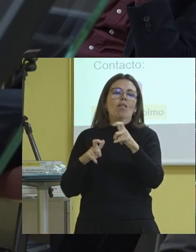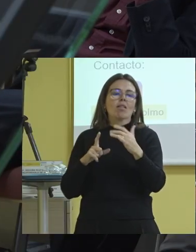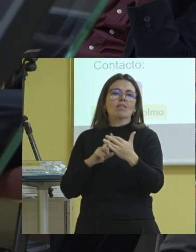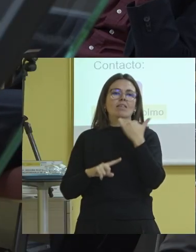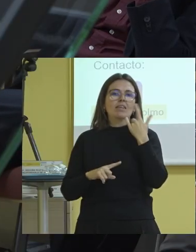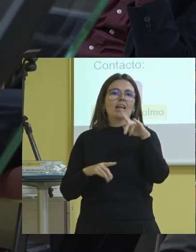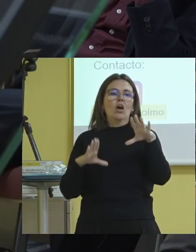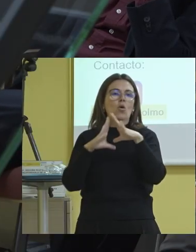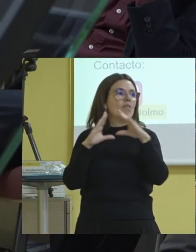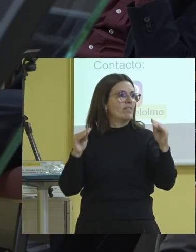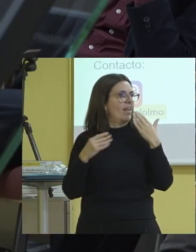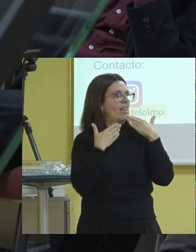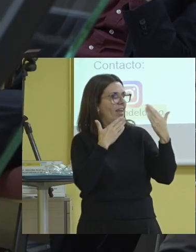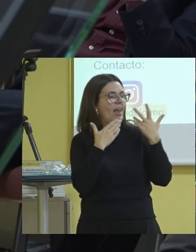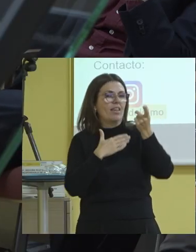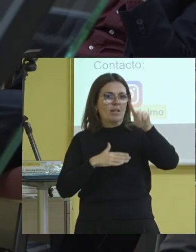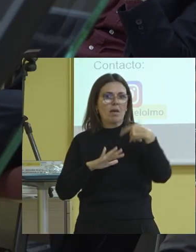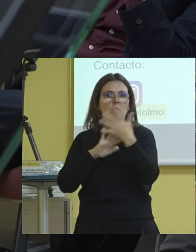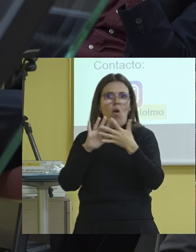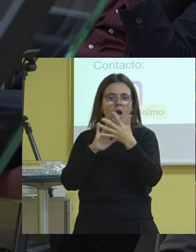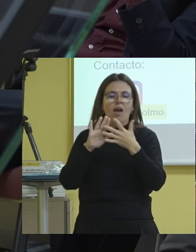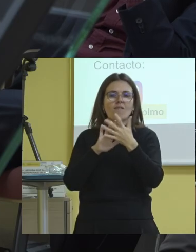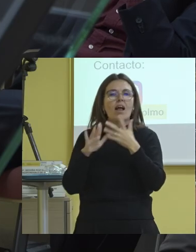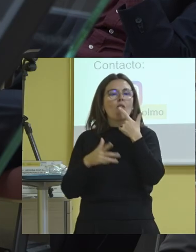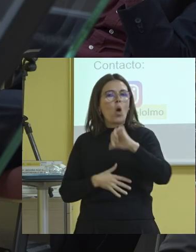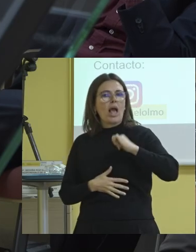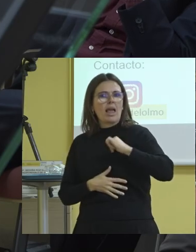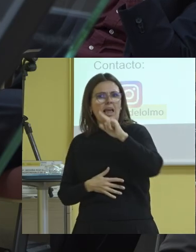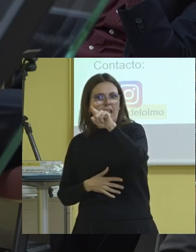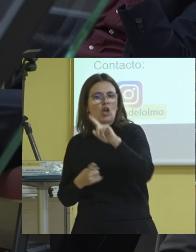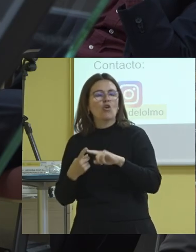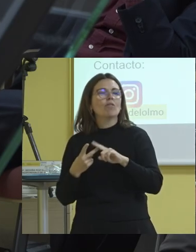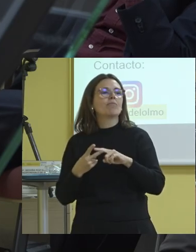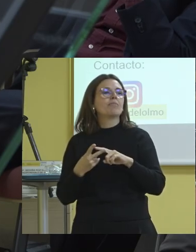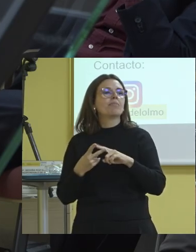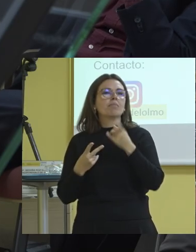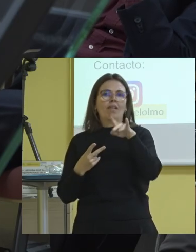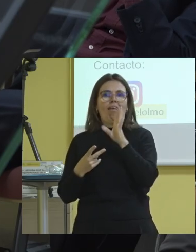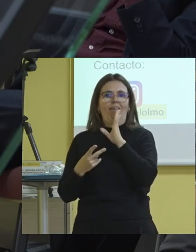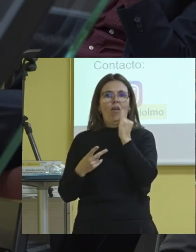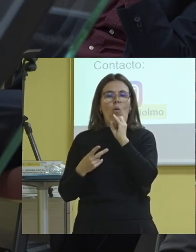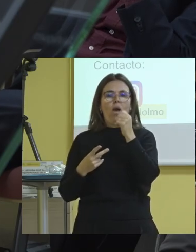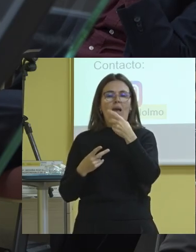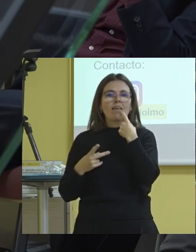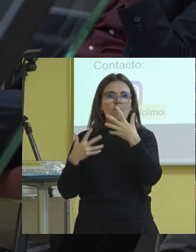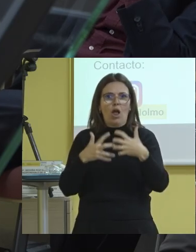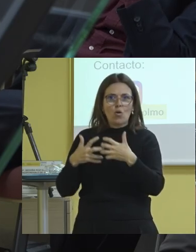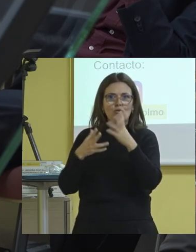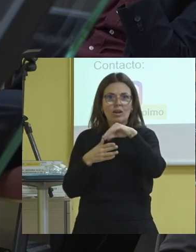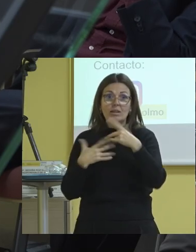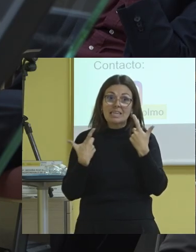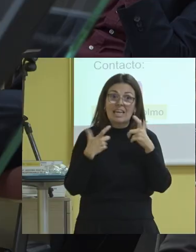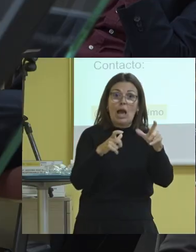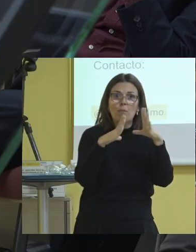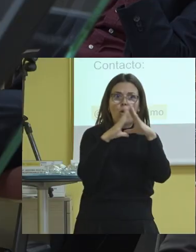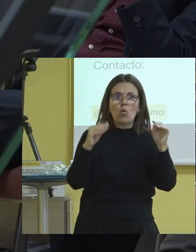de la universidad, te lo agradezco que lo hizo, porque hemos hablado en el campo clínico, que lo preguntó antes Joaquín, de que cómo luchar contra eso, pero el campo